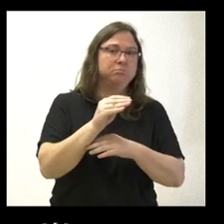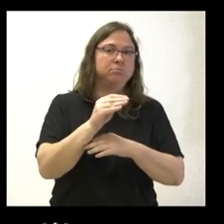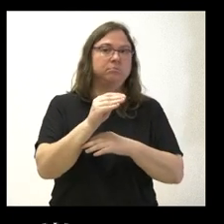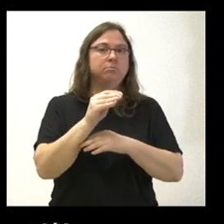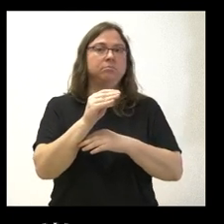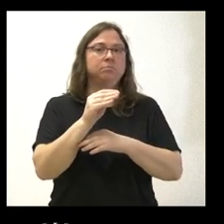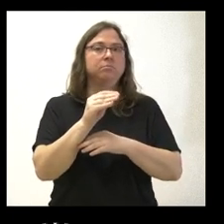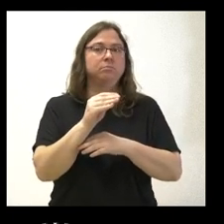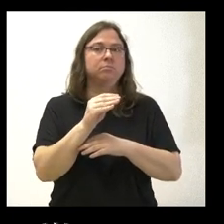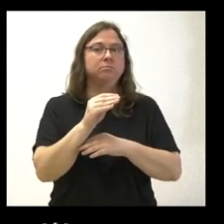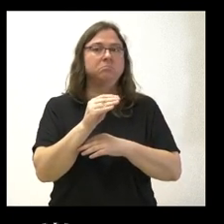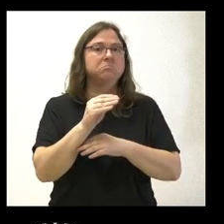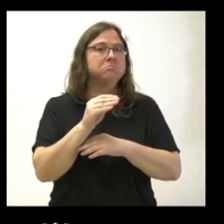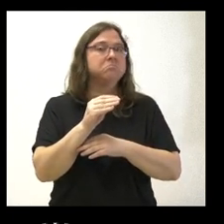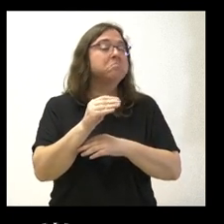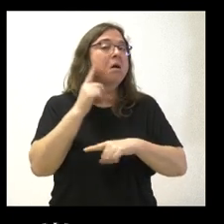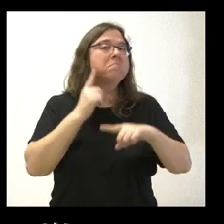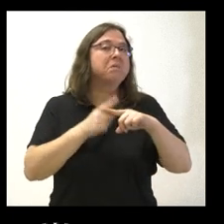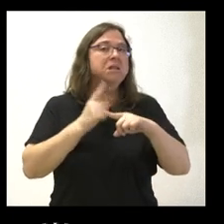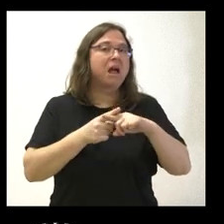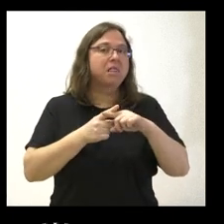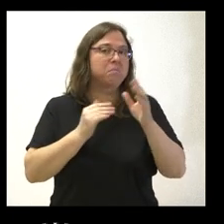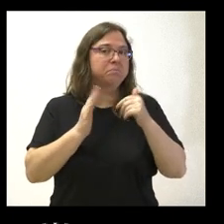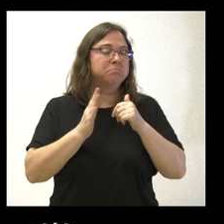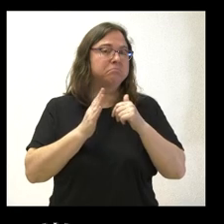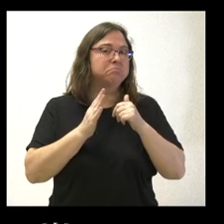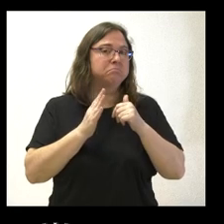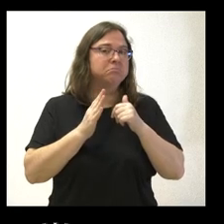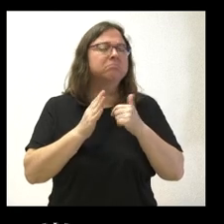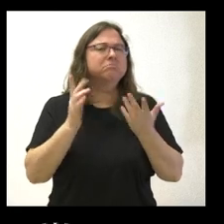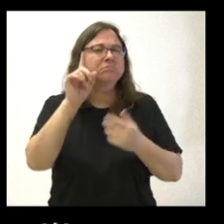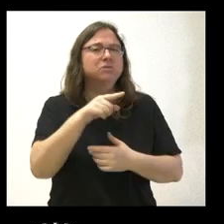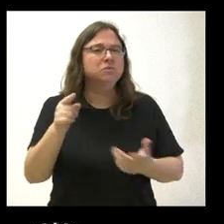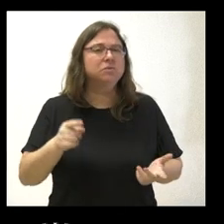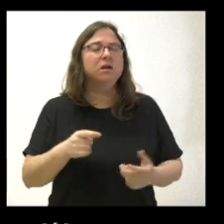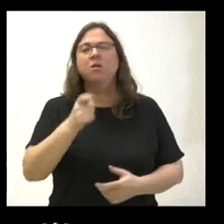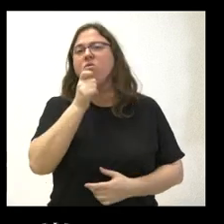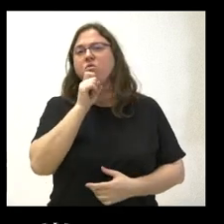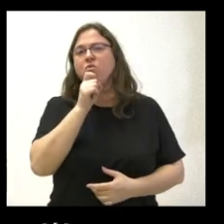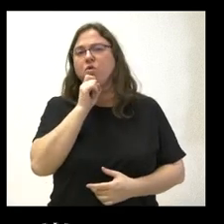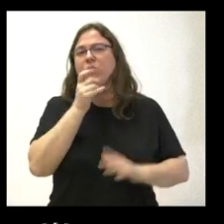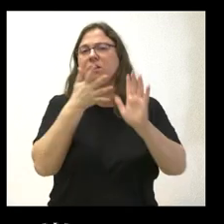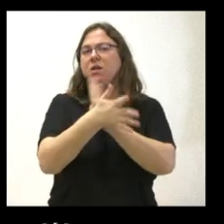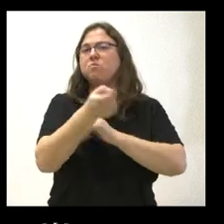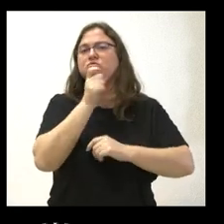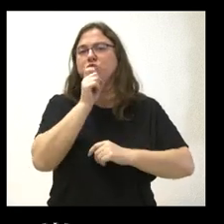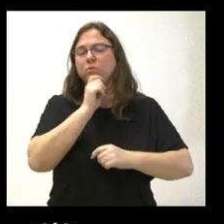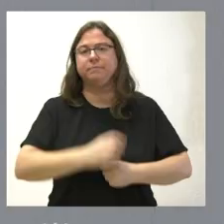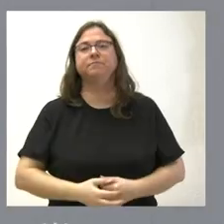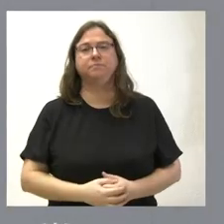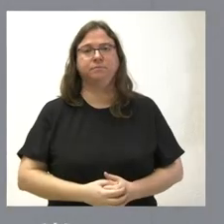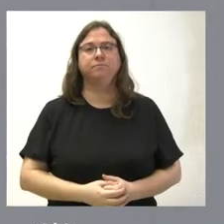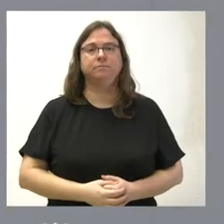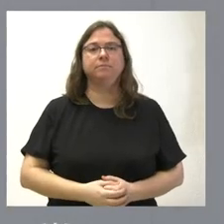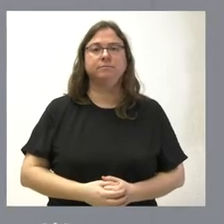que es poco más de de la mitad de lo que de lo que se registraría en 23 eso cómo se Cómo se explica